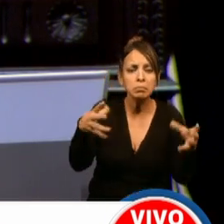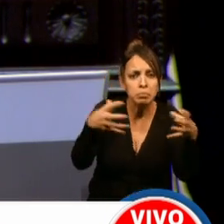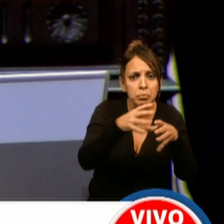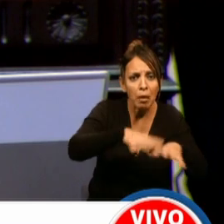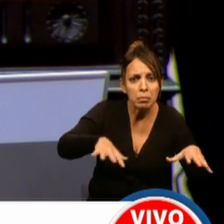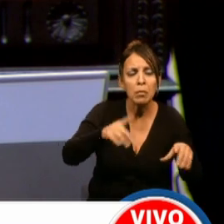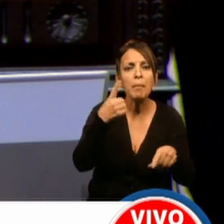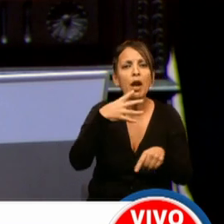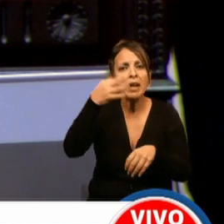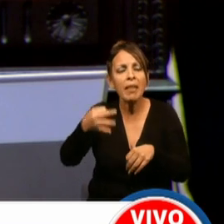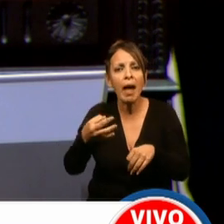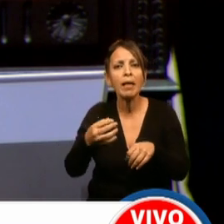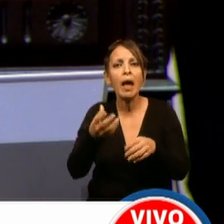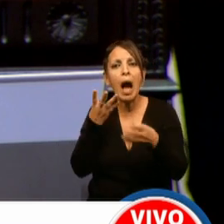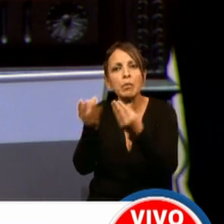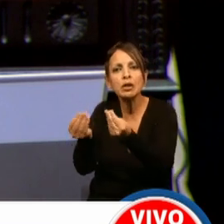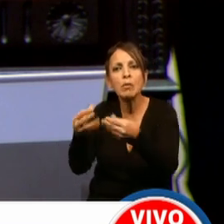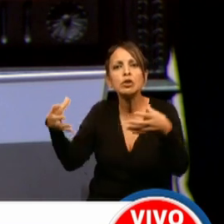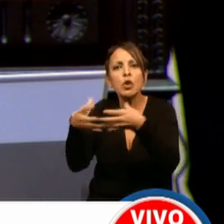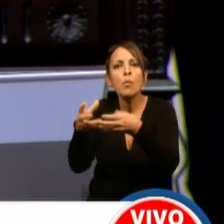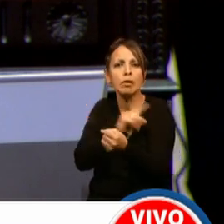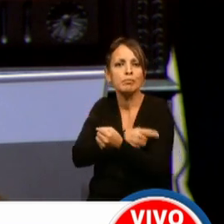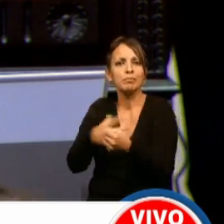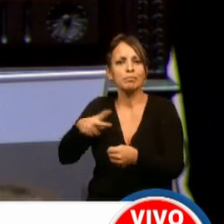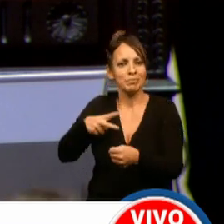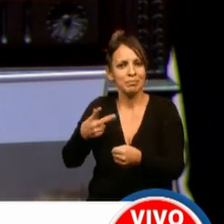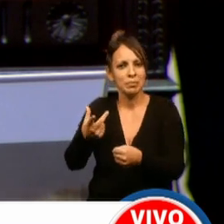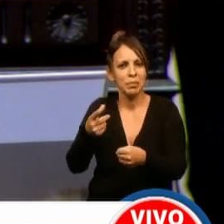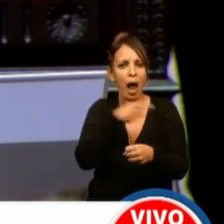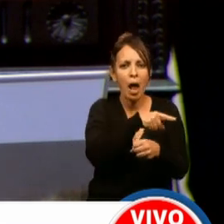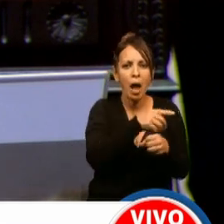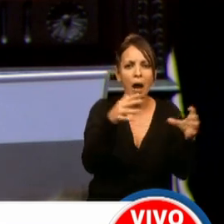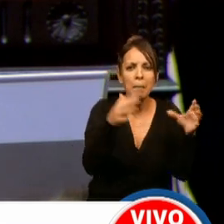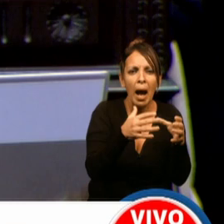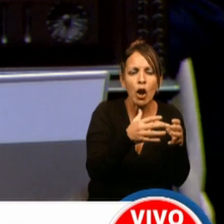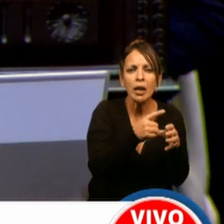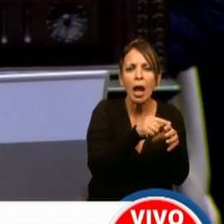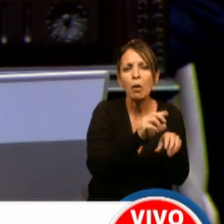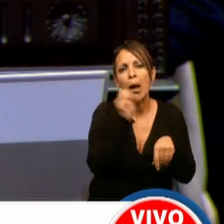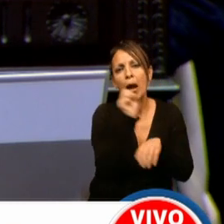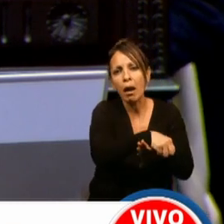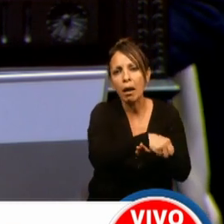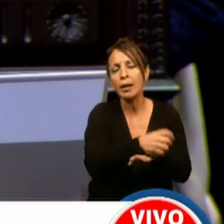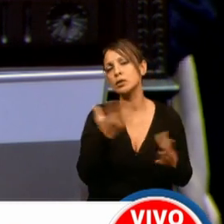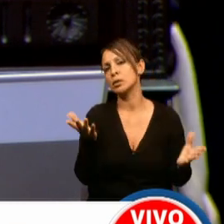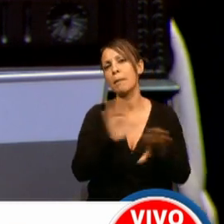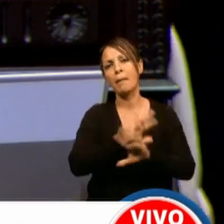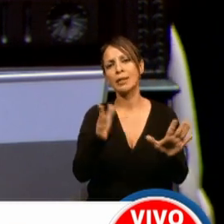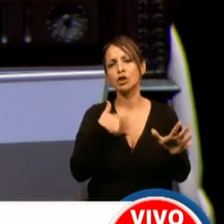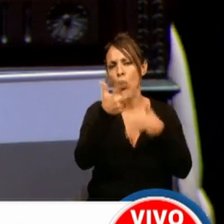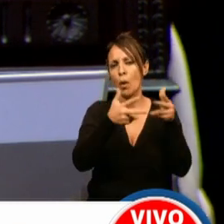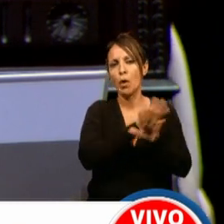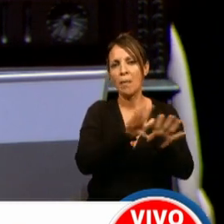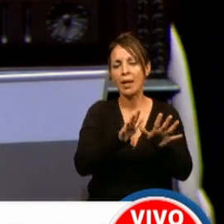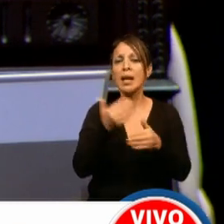es garantizando los intereses de los grandes entonces presidente corto mi interrupción le agradezco a